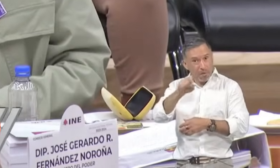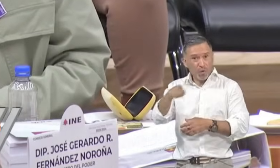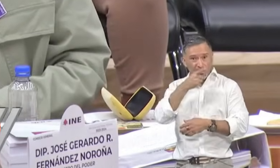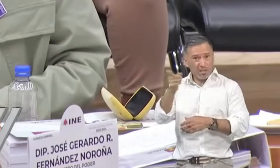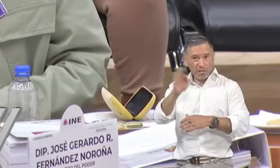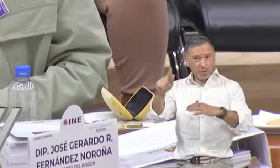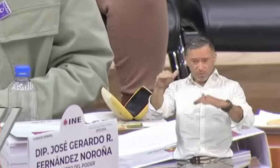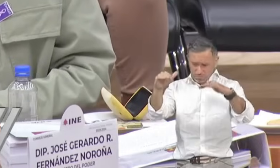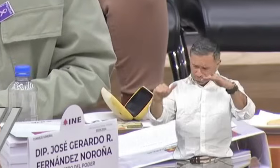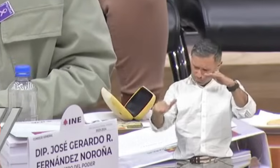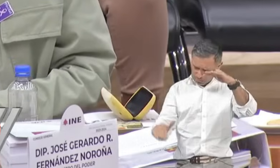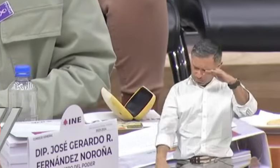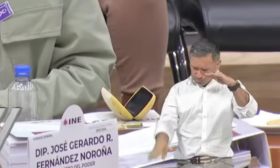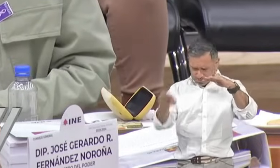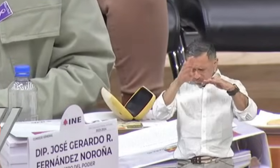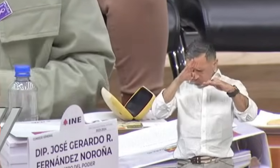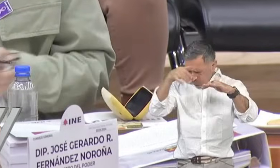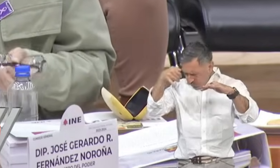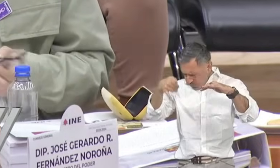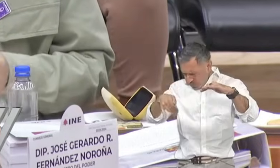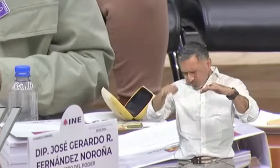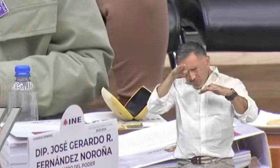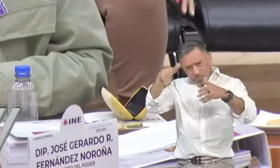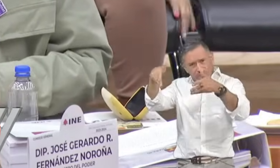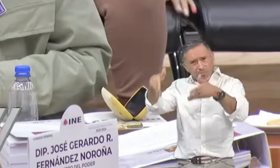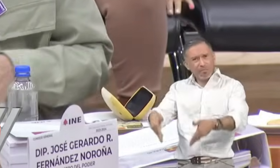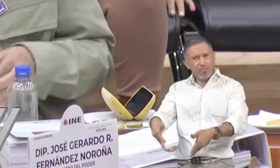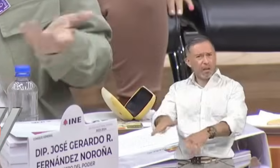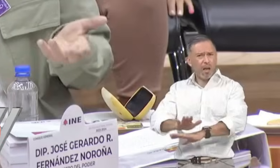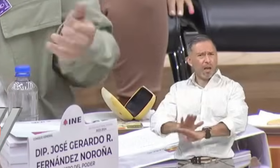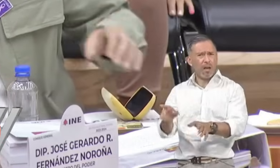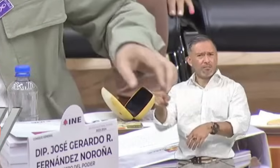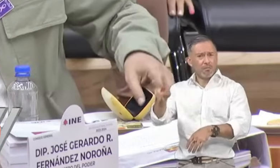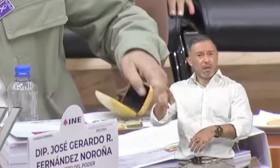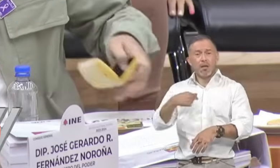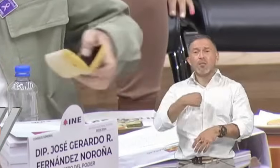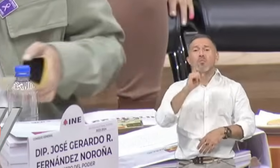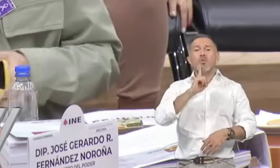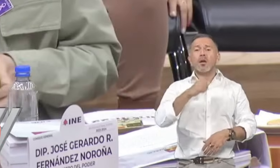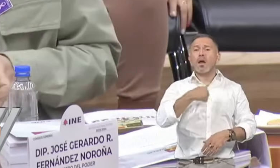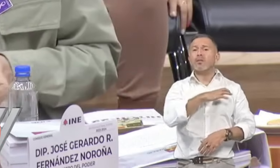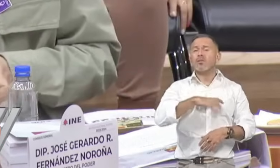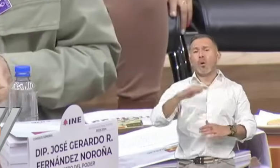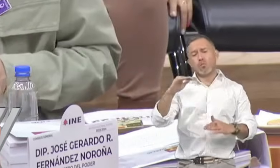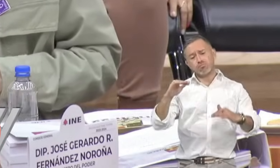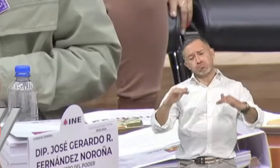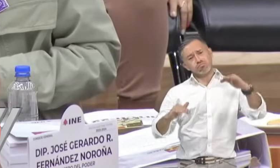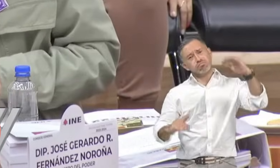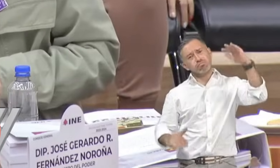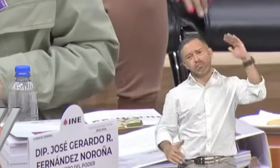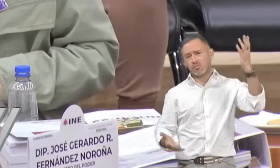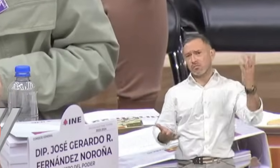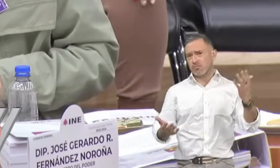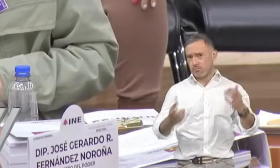cavando, con una distancia enorme en favor de nuestra candidata. Pero yo lo dije aquí, también con claridad,